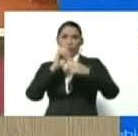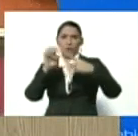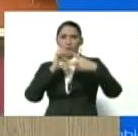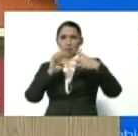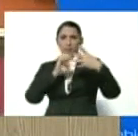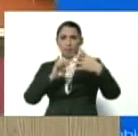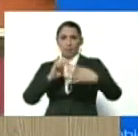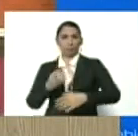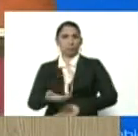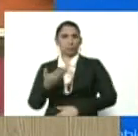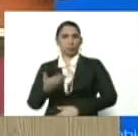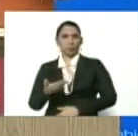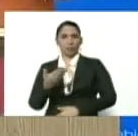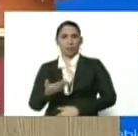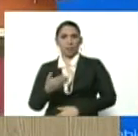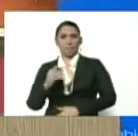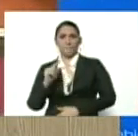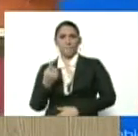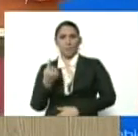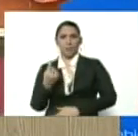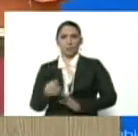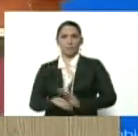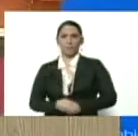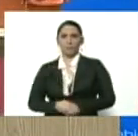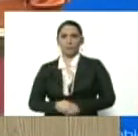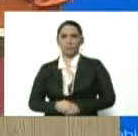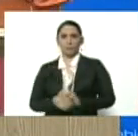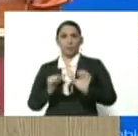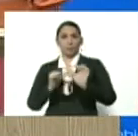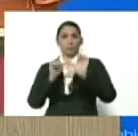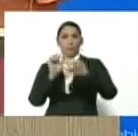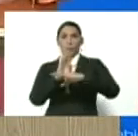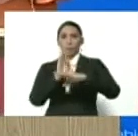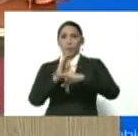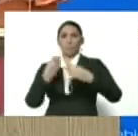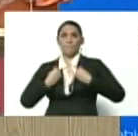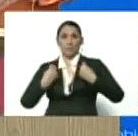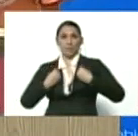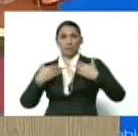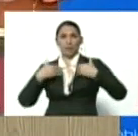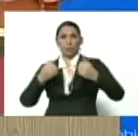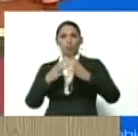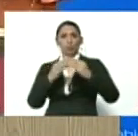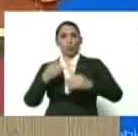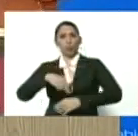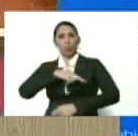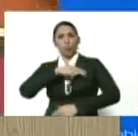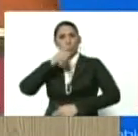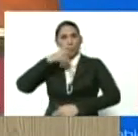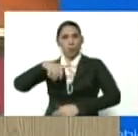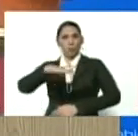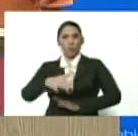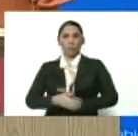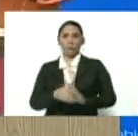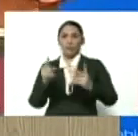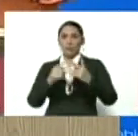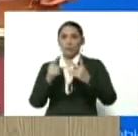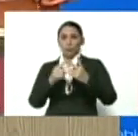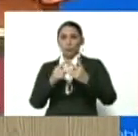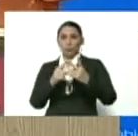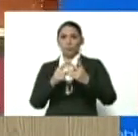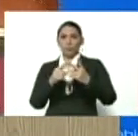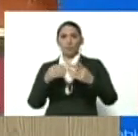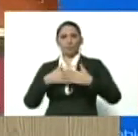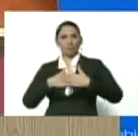y fundamentales. El primero de ellos es preservar la vida y la salud de toda nuestra población. Y el segundo de ellos